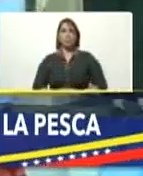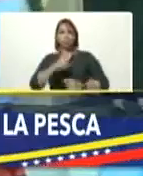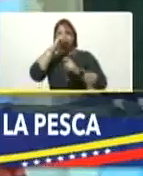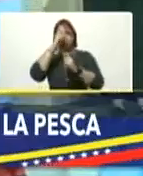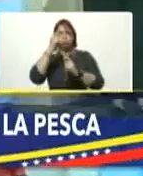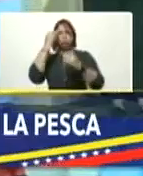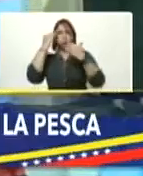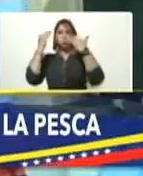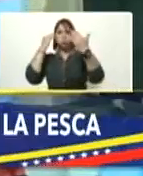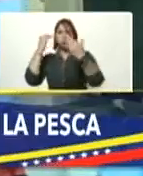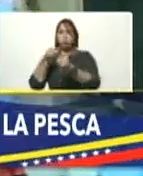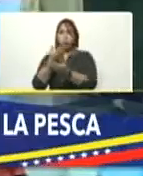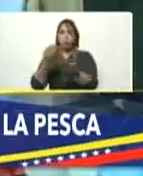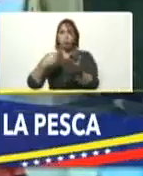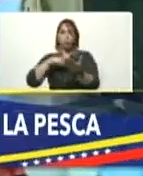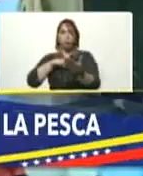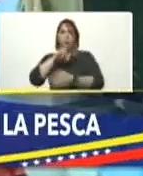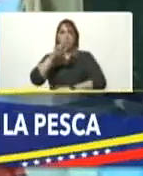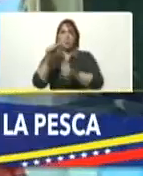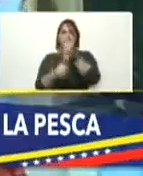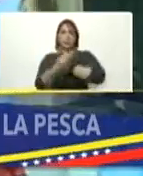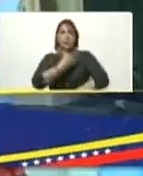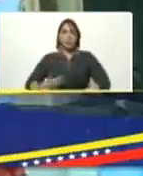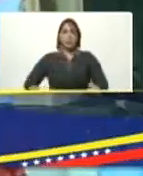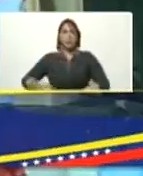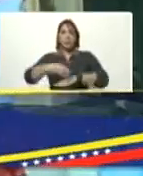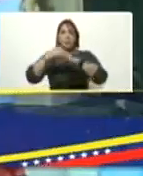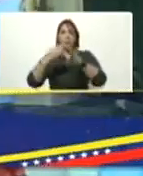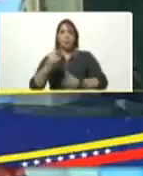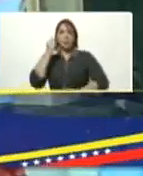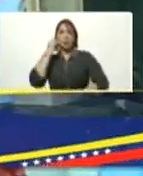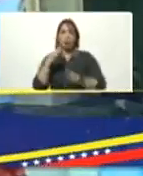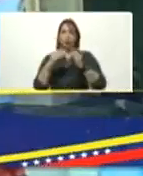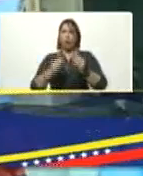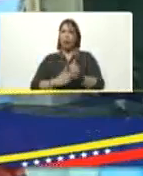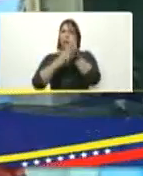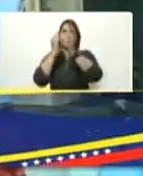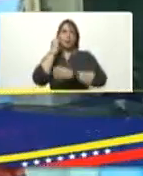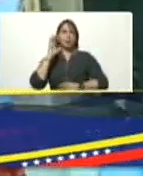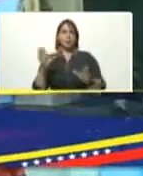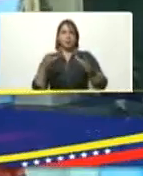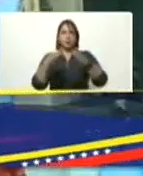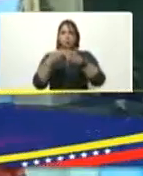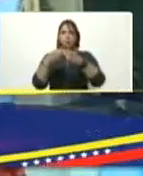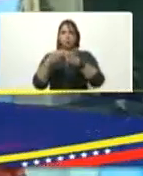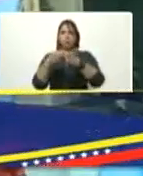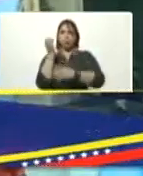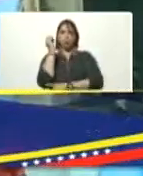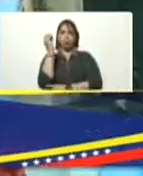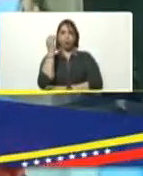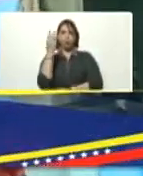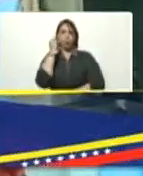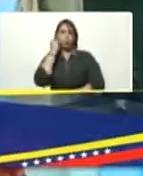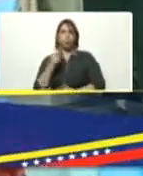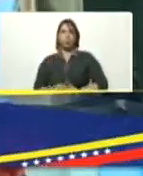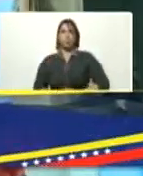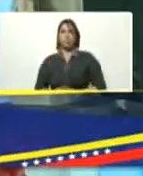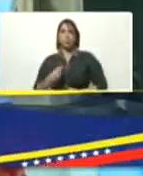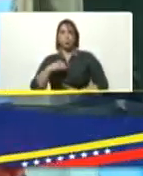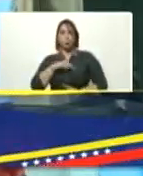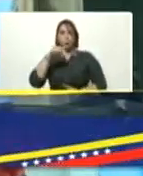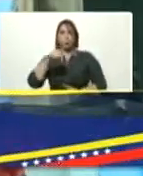Saludo para usted, para nuestra vicepresidenta, nuestra ministra de la Mujer y todas las lideresas concentradas en ese Congreso de la Mujer. Estamos